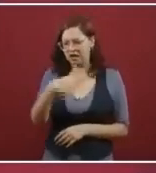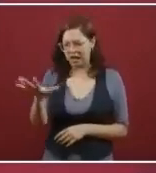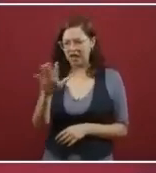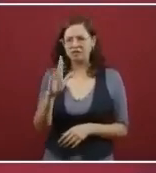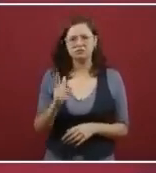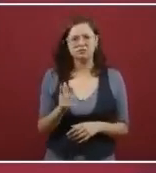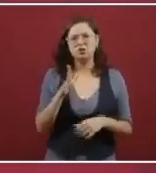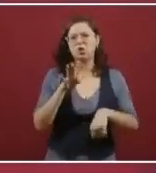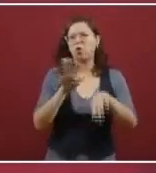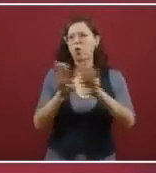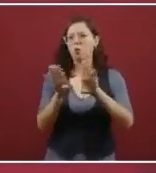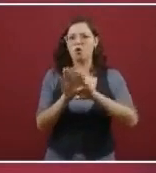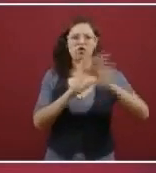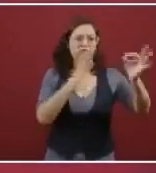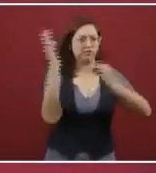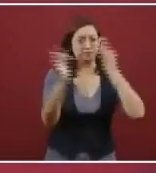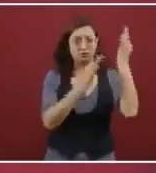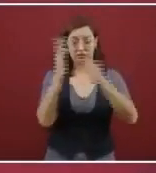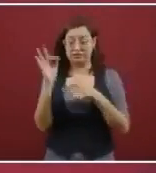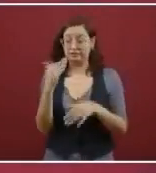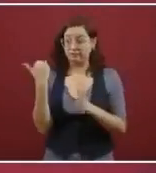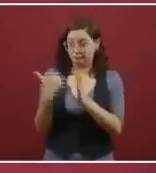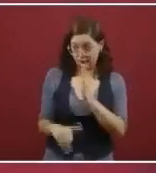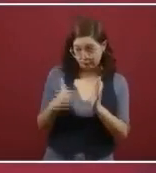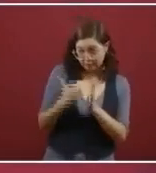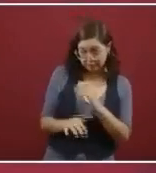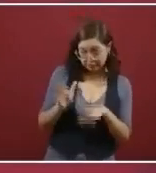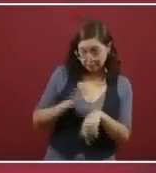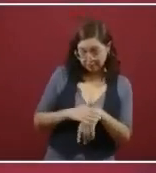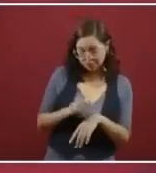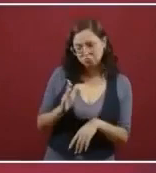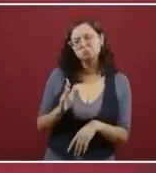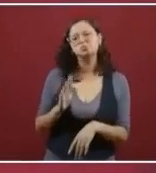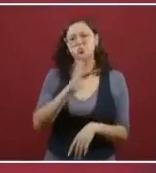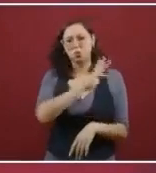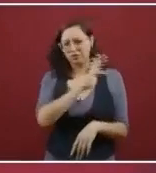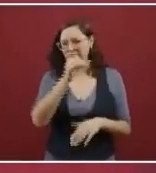falta, se va a especificar más